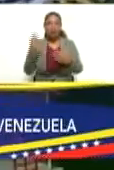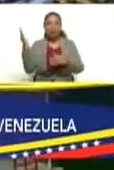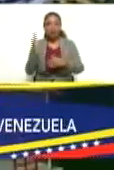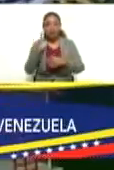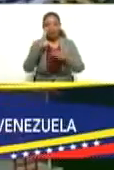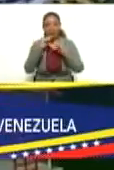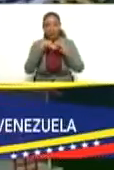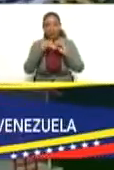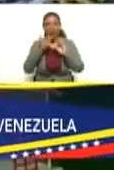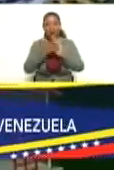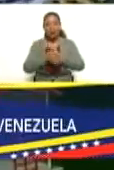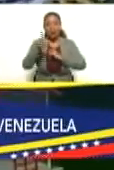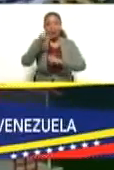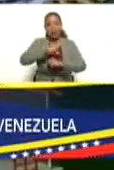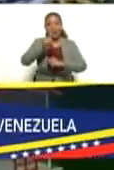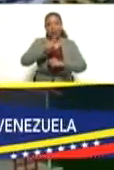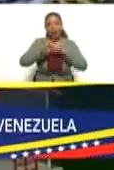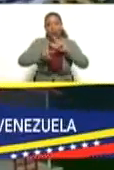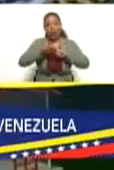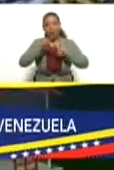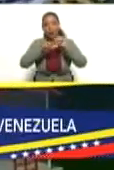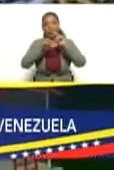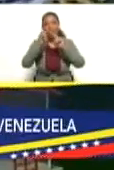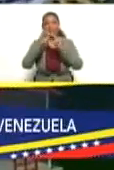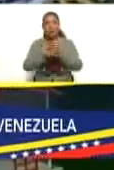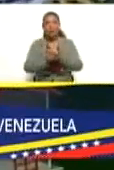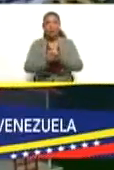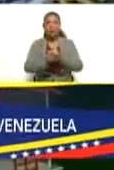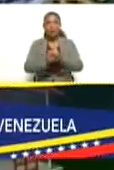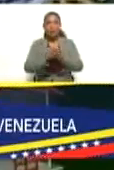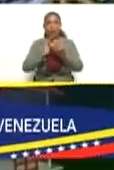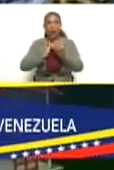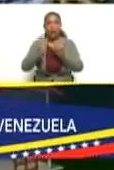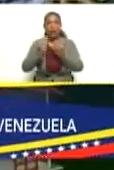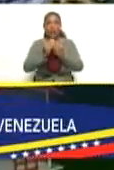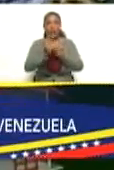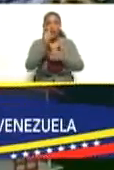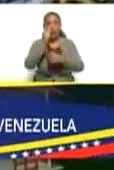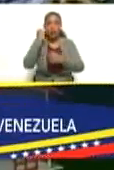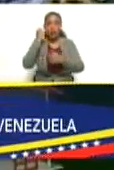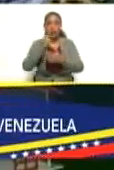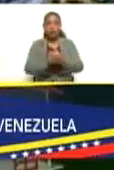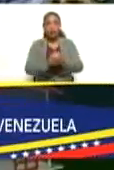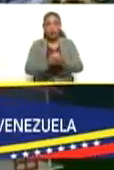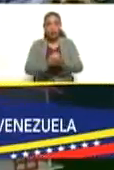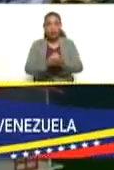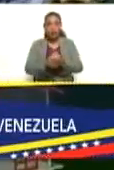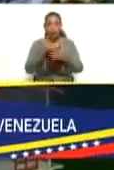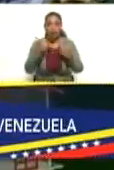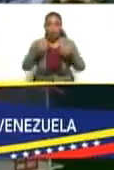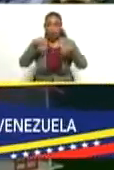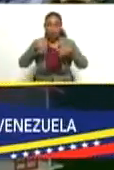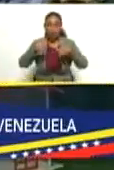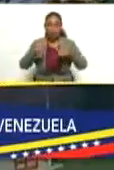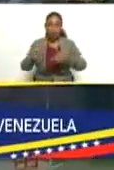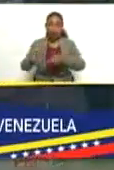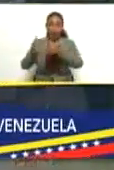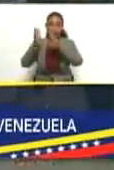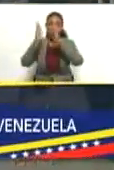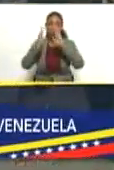construir comunidad. Que los vecinos y vecinas, ahora en este edificio, en